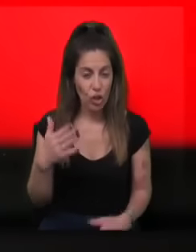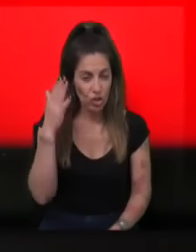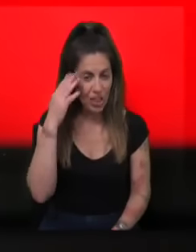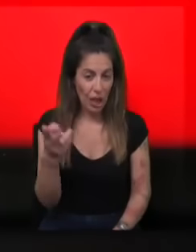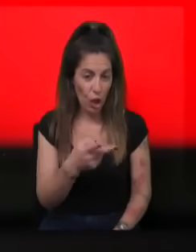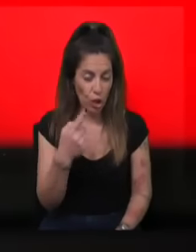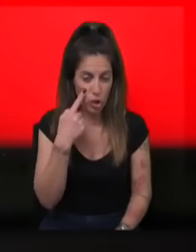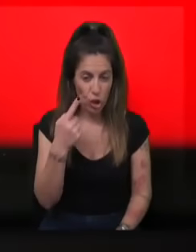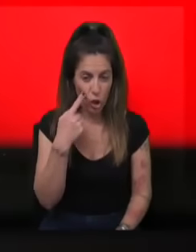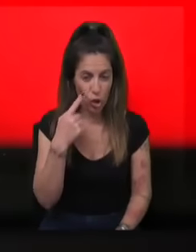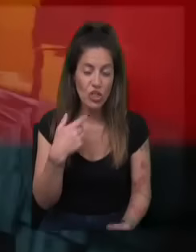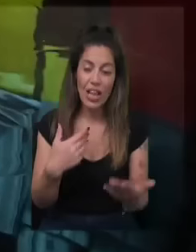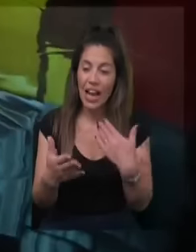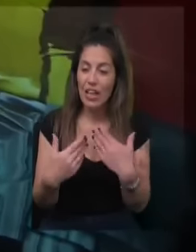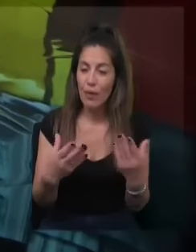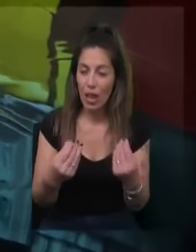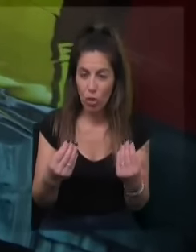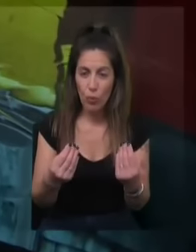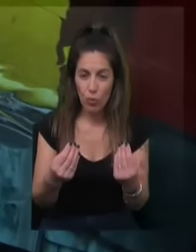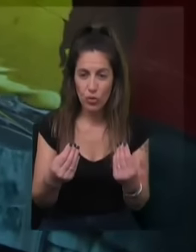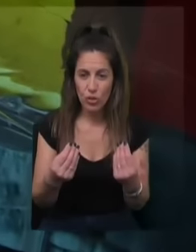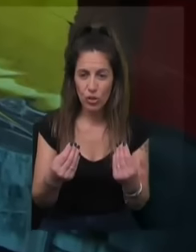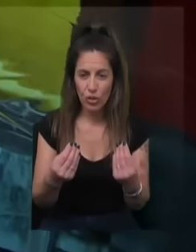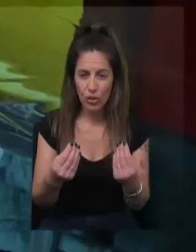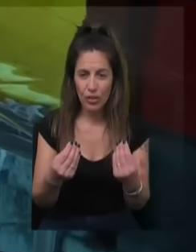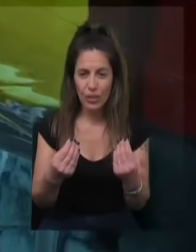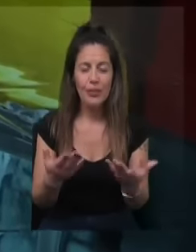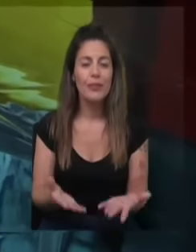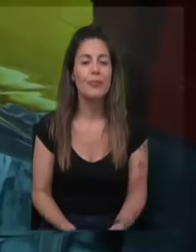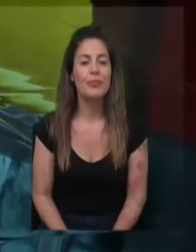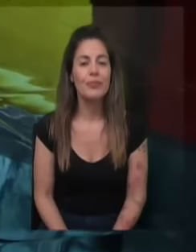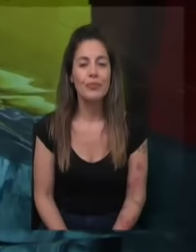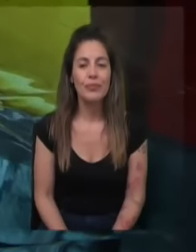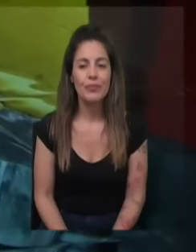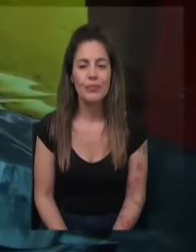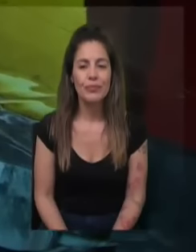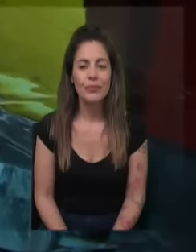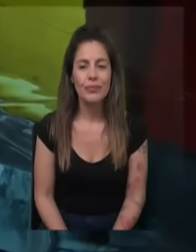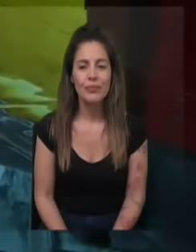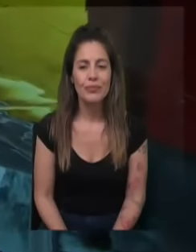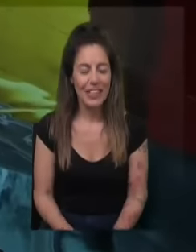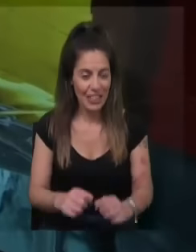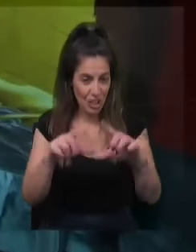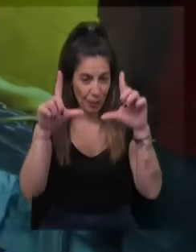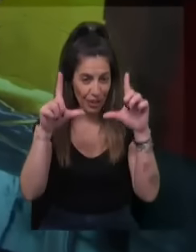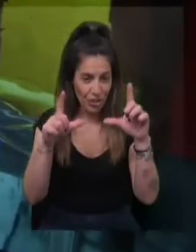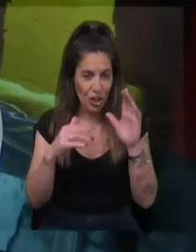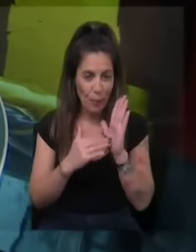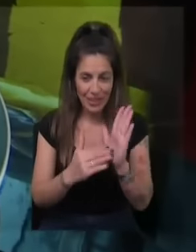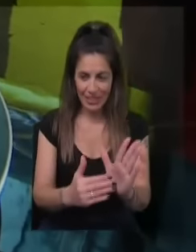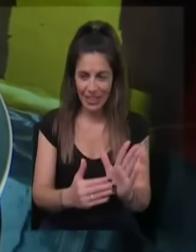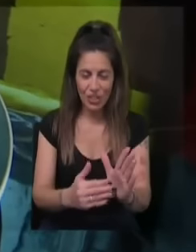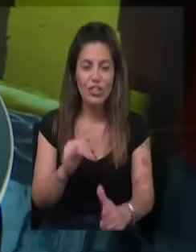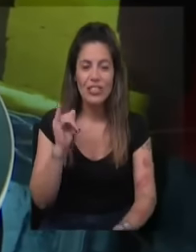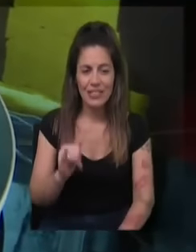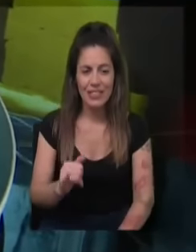se conocen han hablado mucho y por lo tanto vamos a la conversación te llamó la atención la presentación